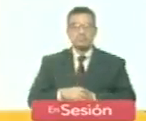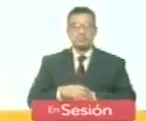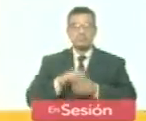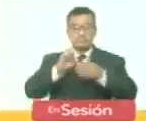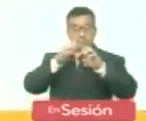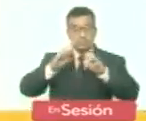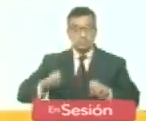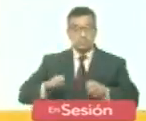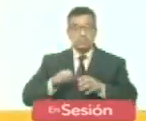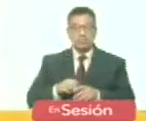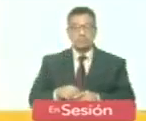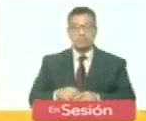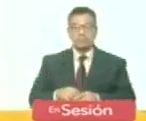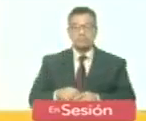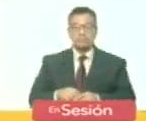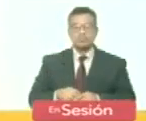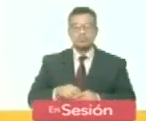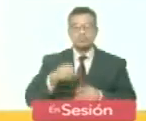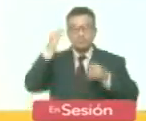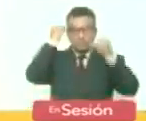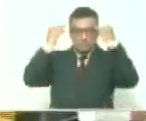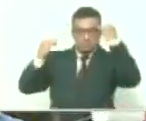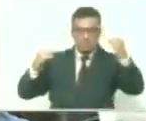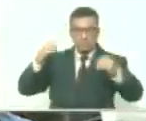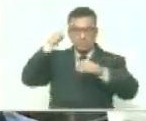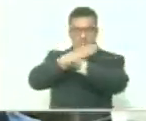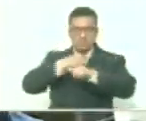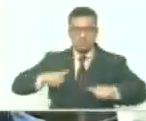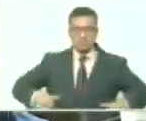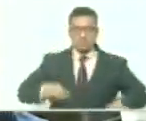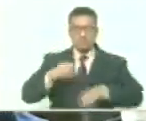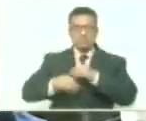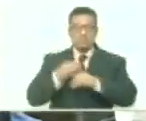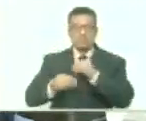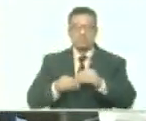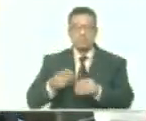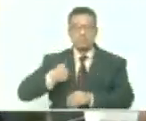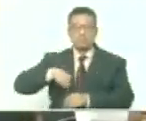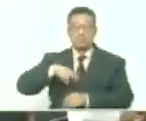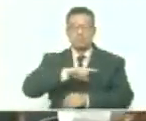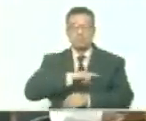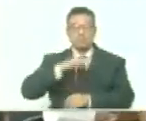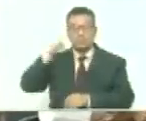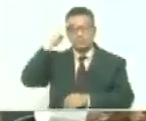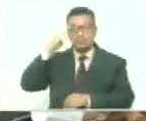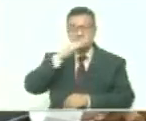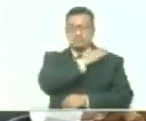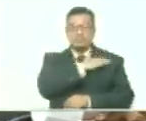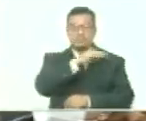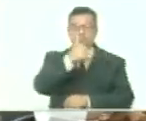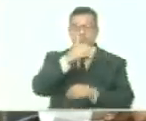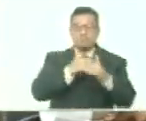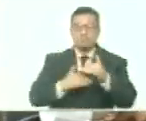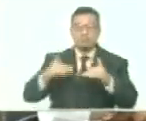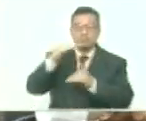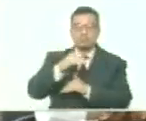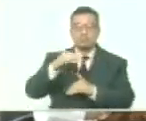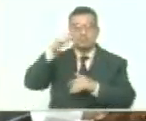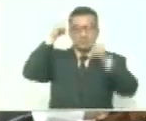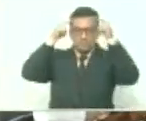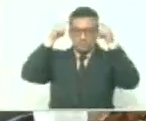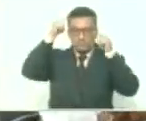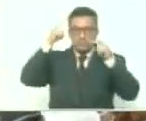estadista, estratega militar, como lo fue nuestro comandante supremo Hugo